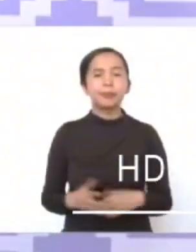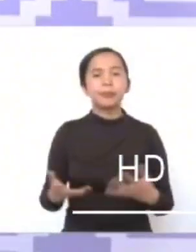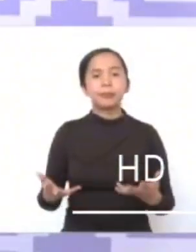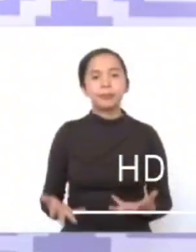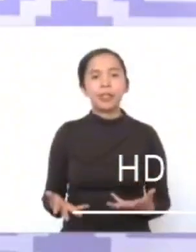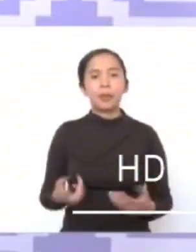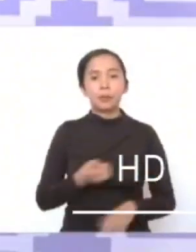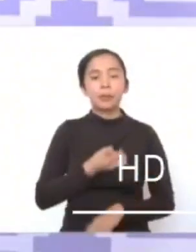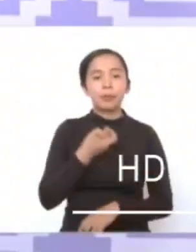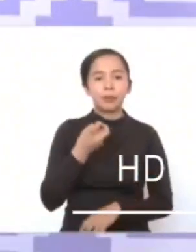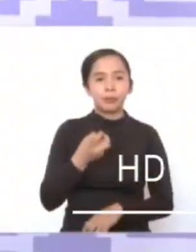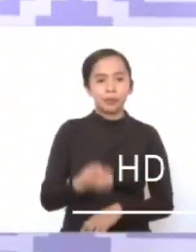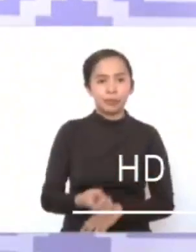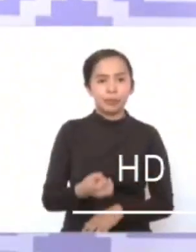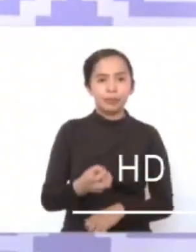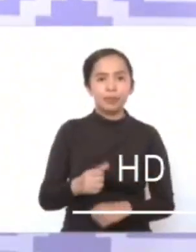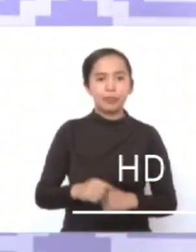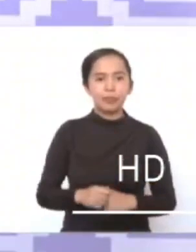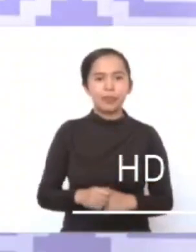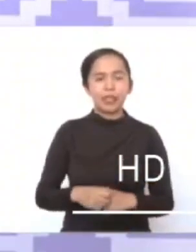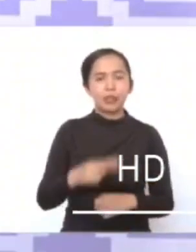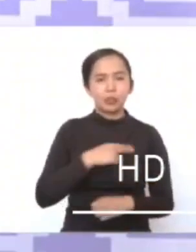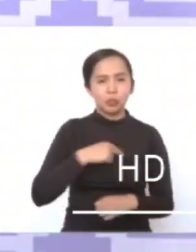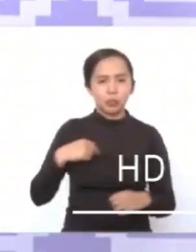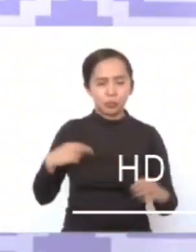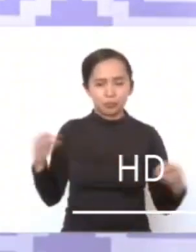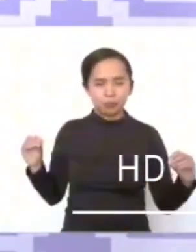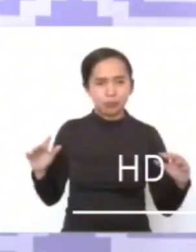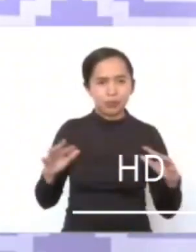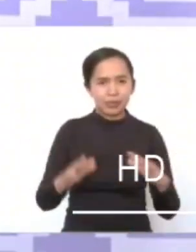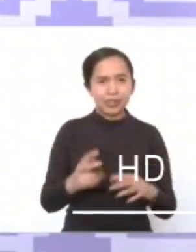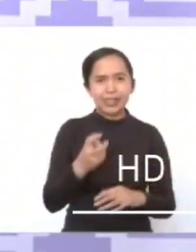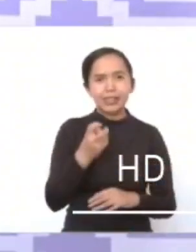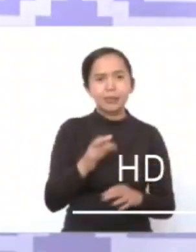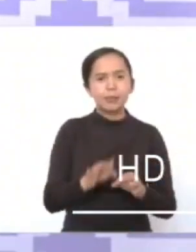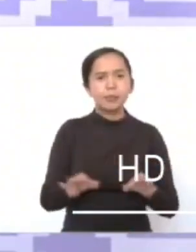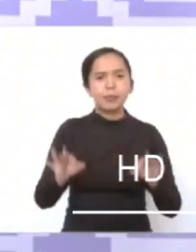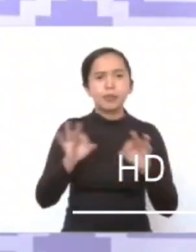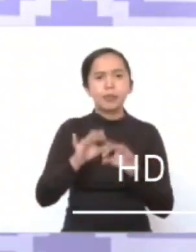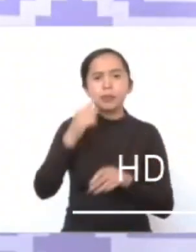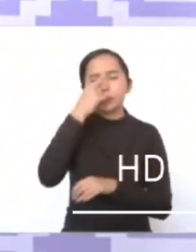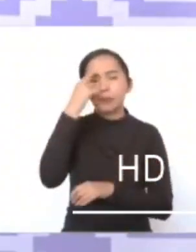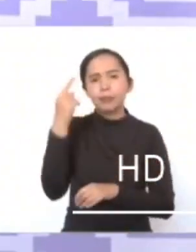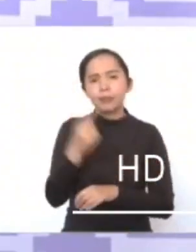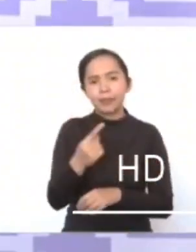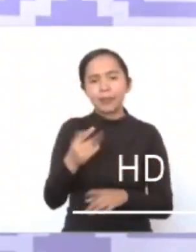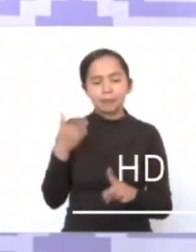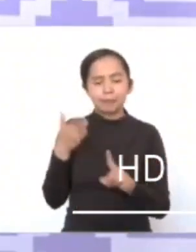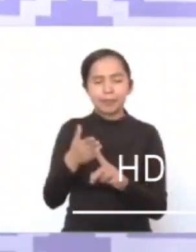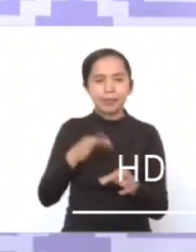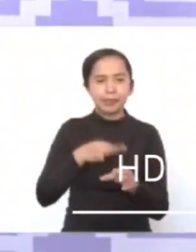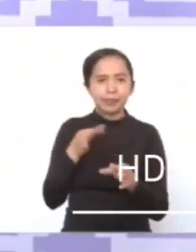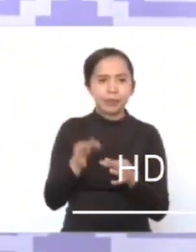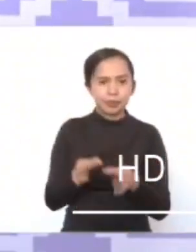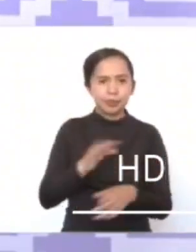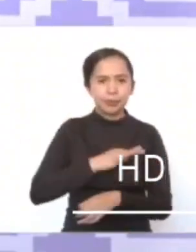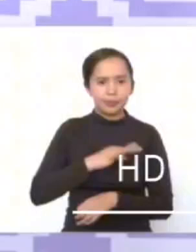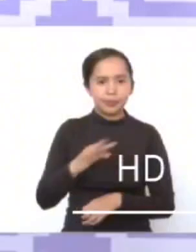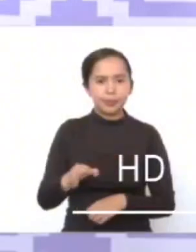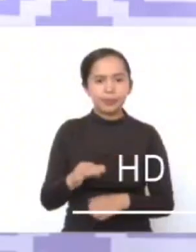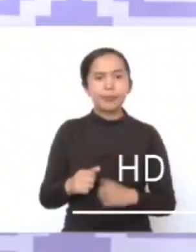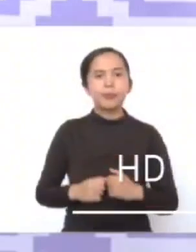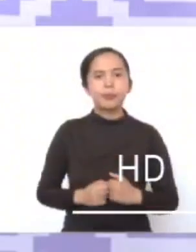ello, estos encuentros revisten una importancia fundamental para lograr dicho fin, ya que brindan